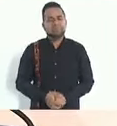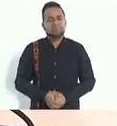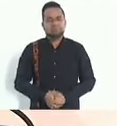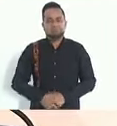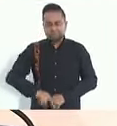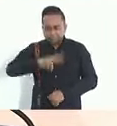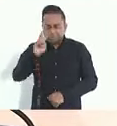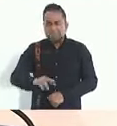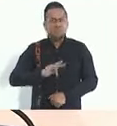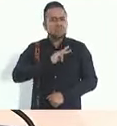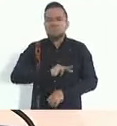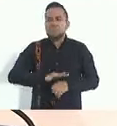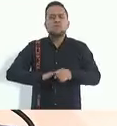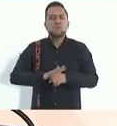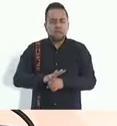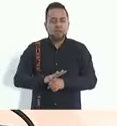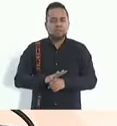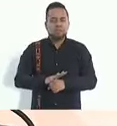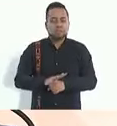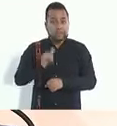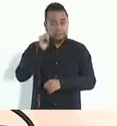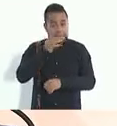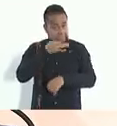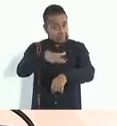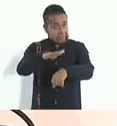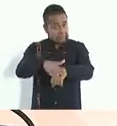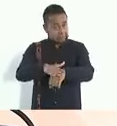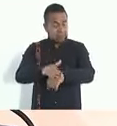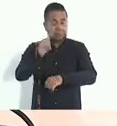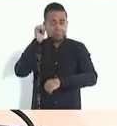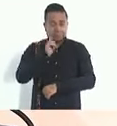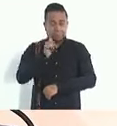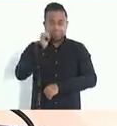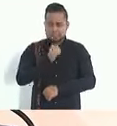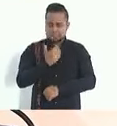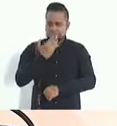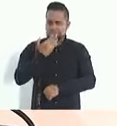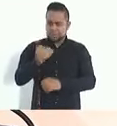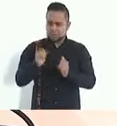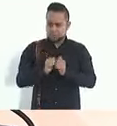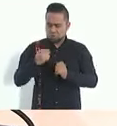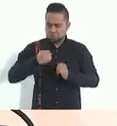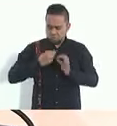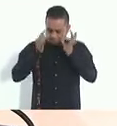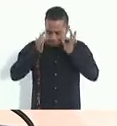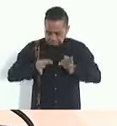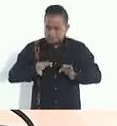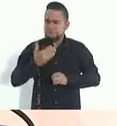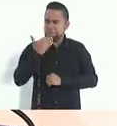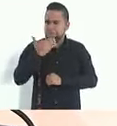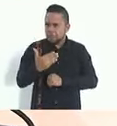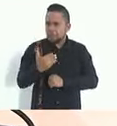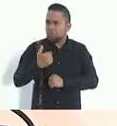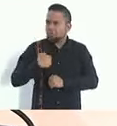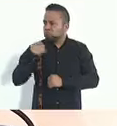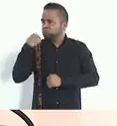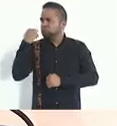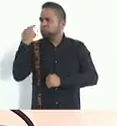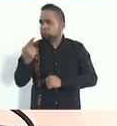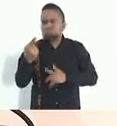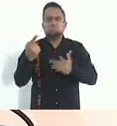verdadera felicidad, no lo olviden, es estar bien con uno mismo, estar bien